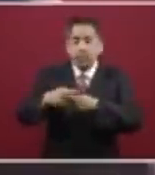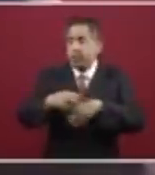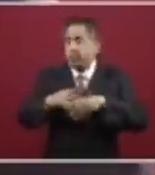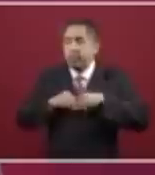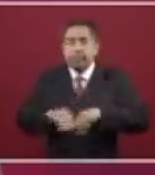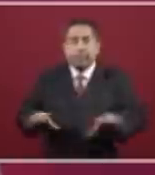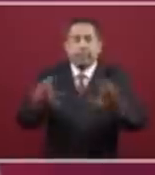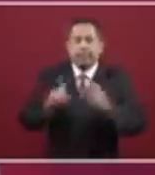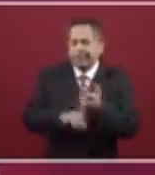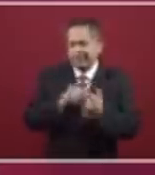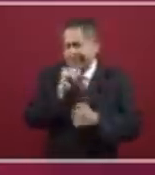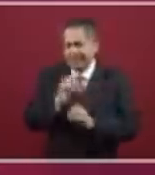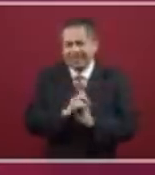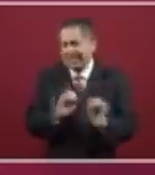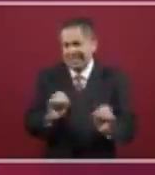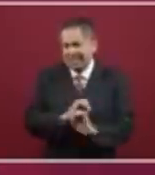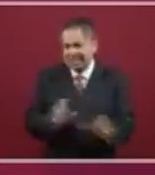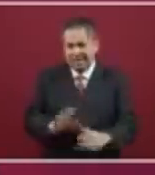nada